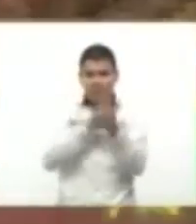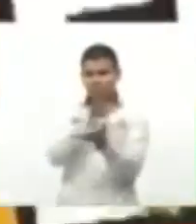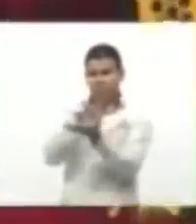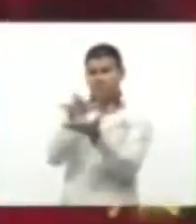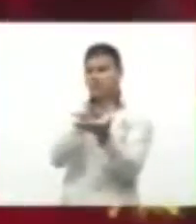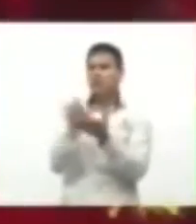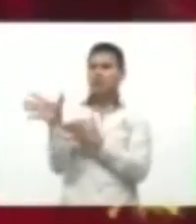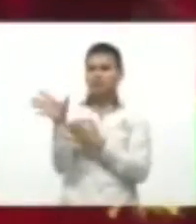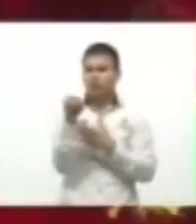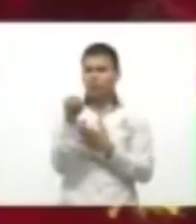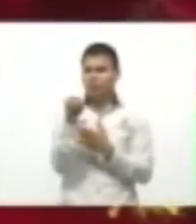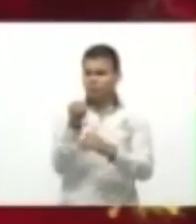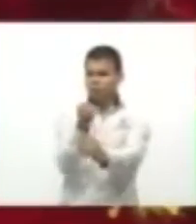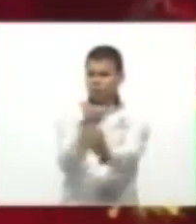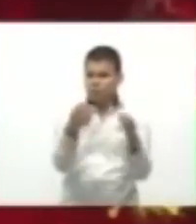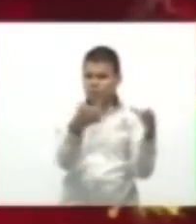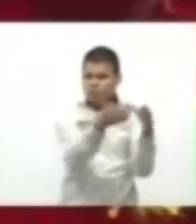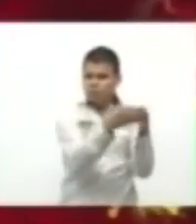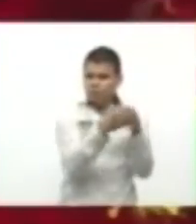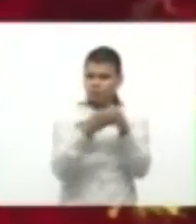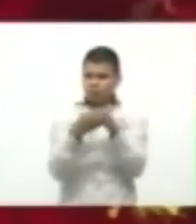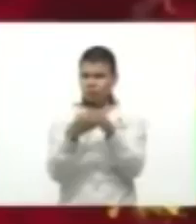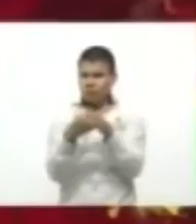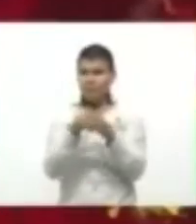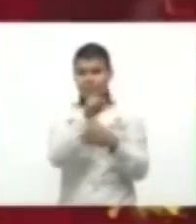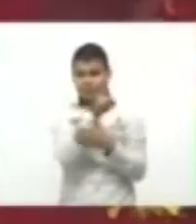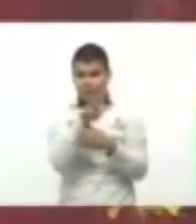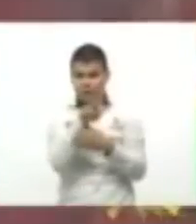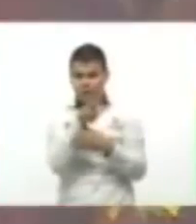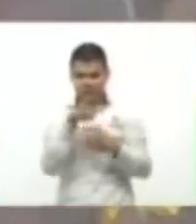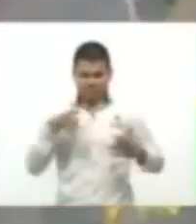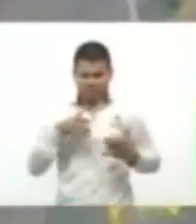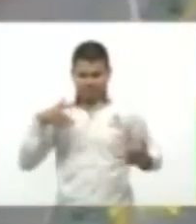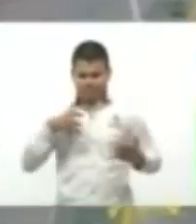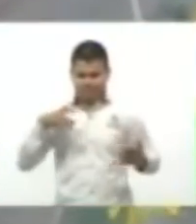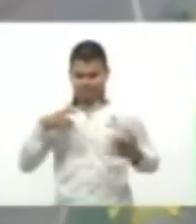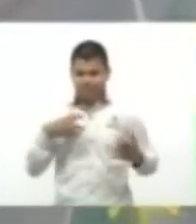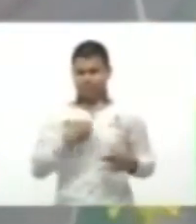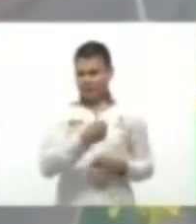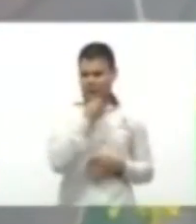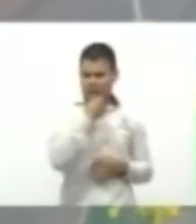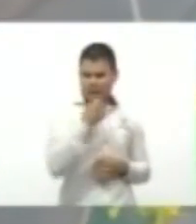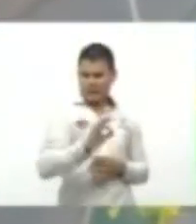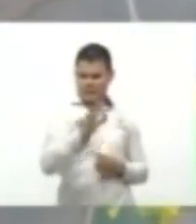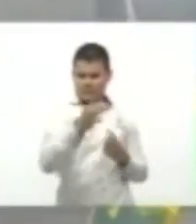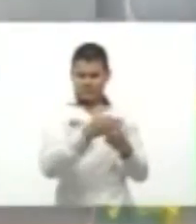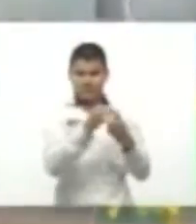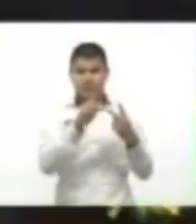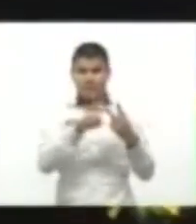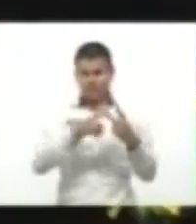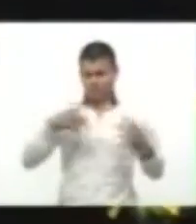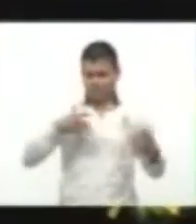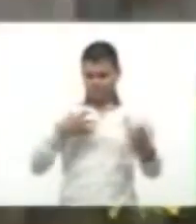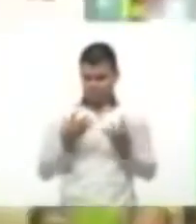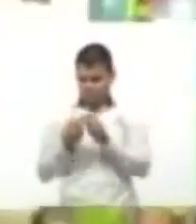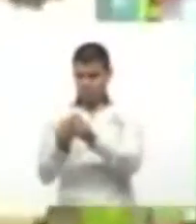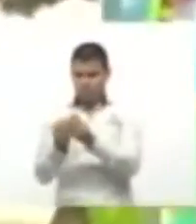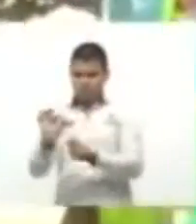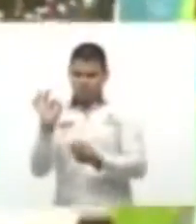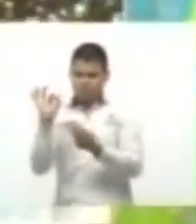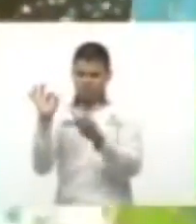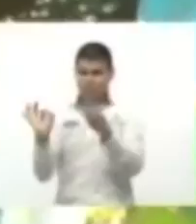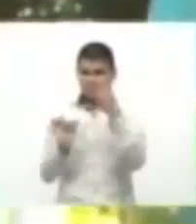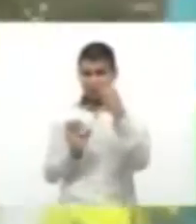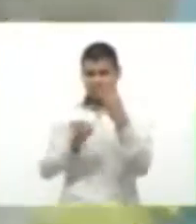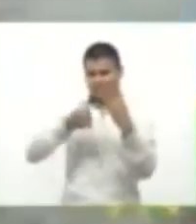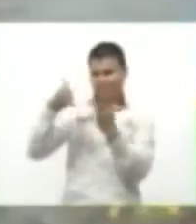que resultan de la eliminatoria en todo el país, compitiendo por tres categorías: mejor cantante, mejor acordeonero y mejor agrupación. El dinero recolectado en